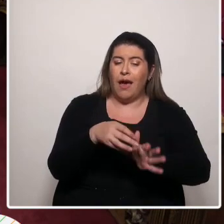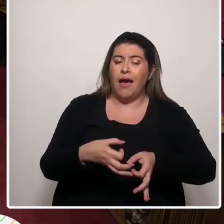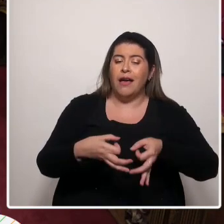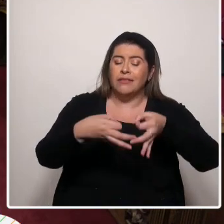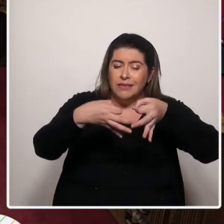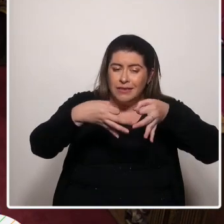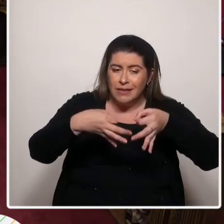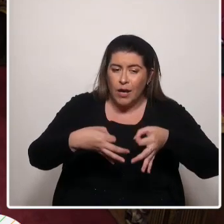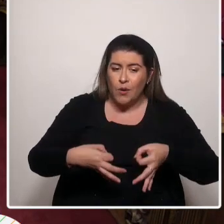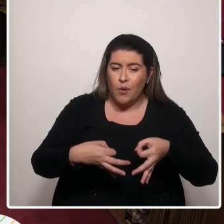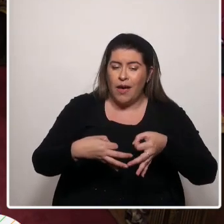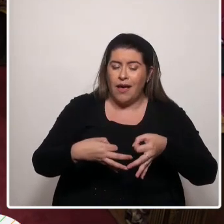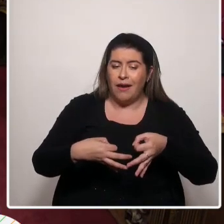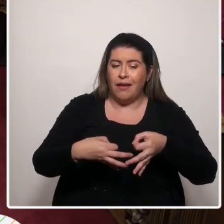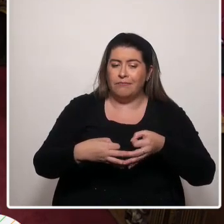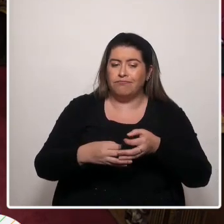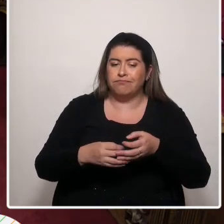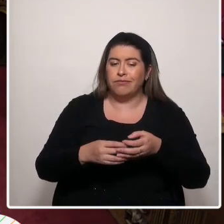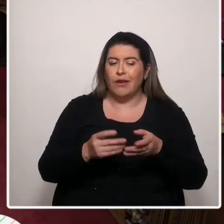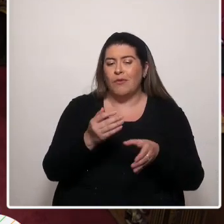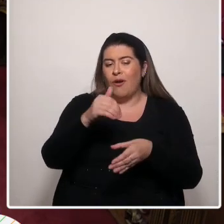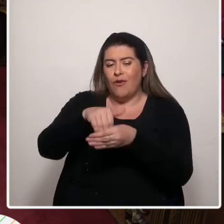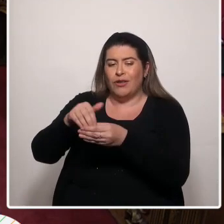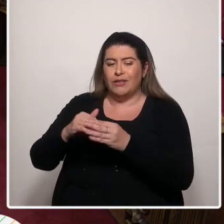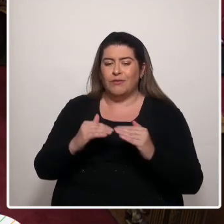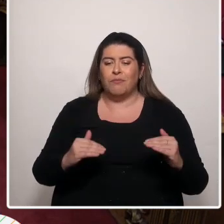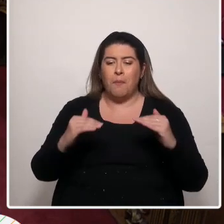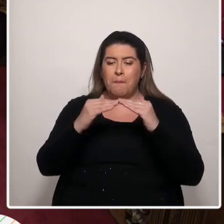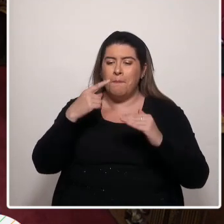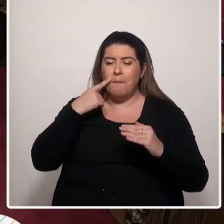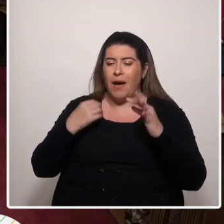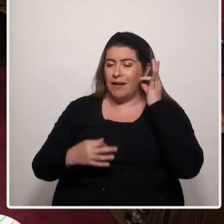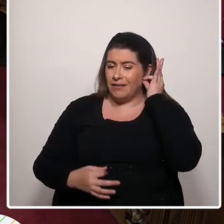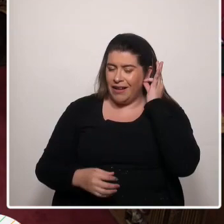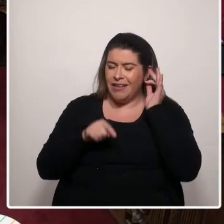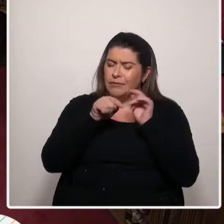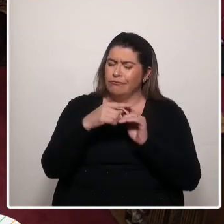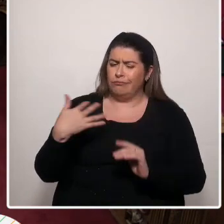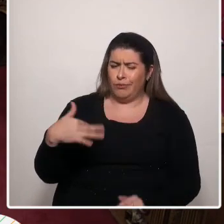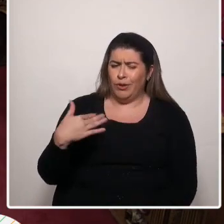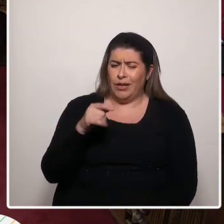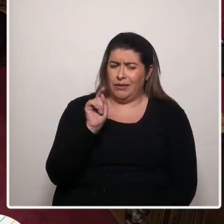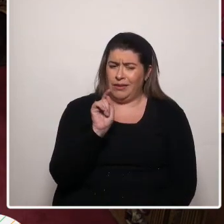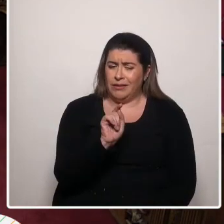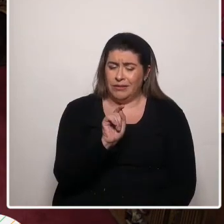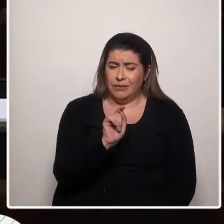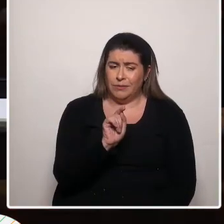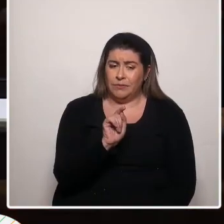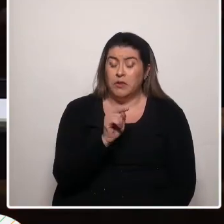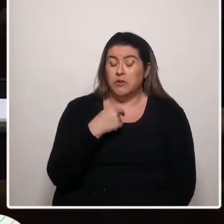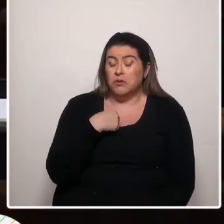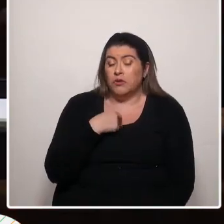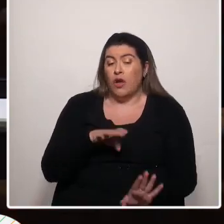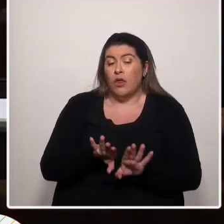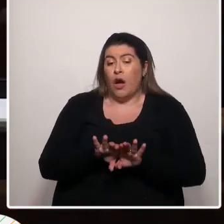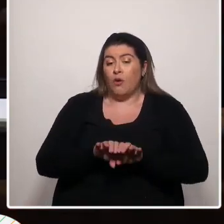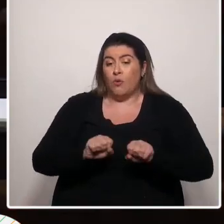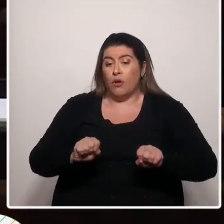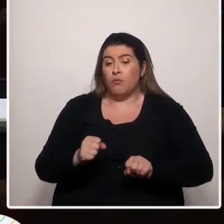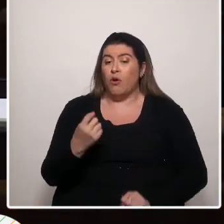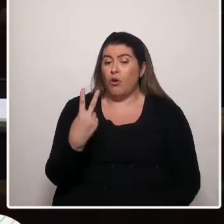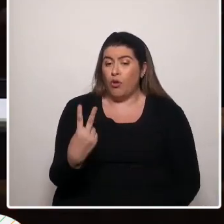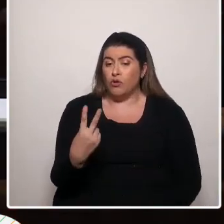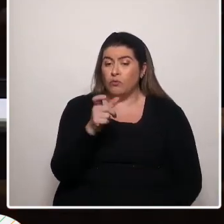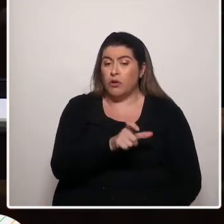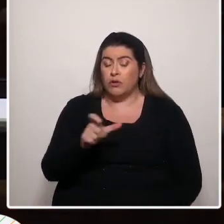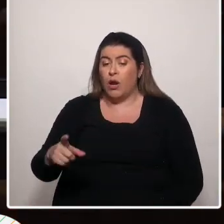un resultado paritario. A mí me parece que es muy, muy importante este punto y estaría de acuerdo en que votemos por dos personas,